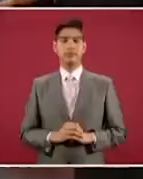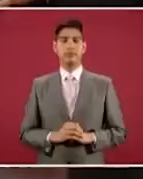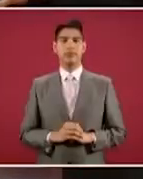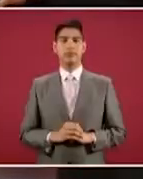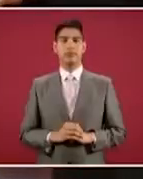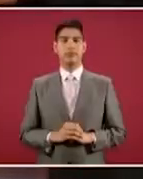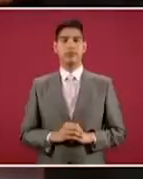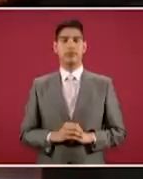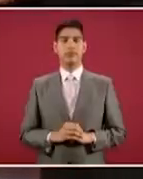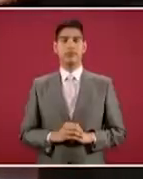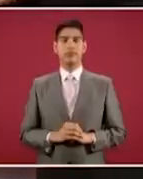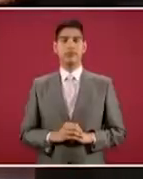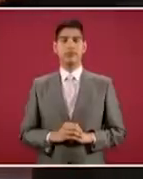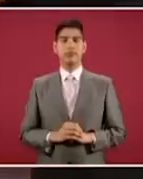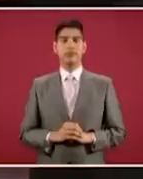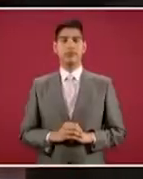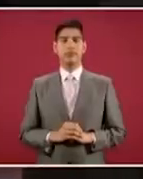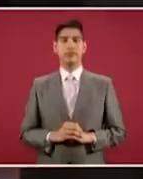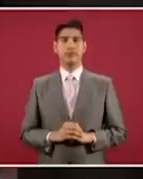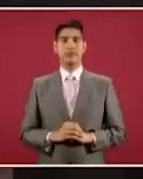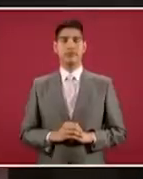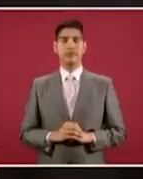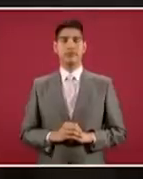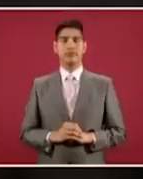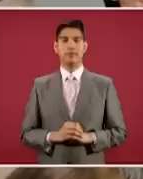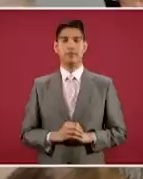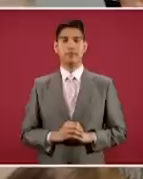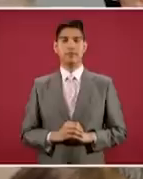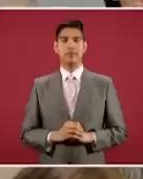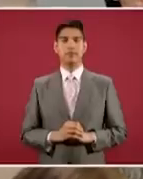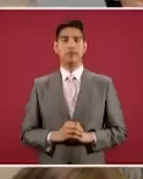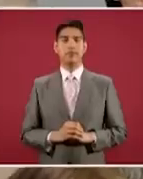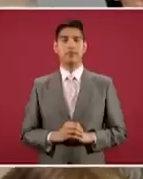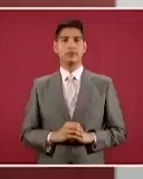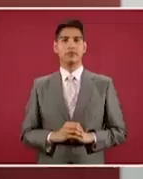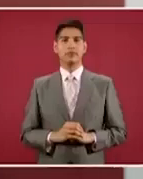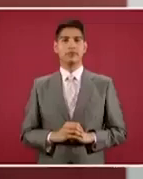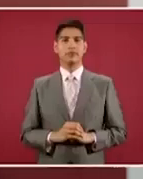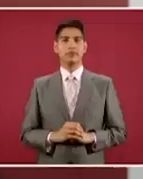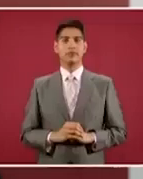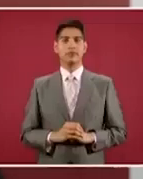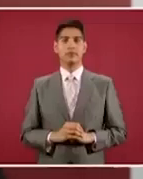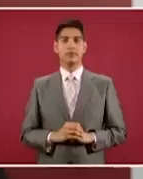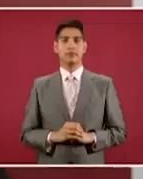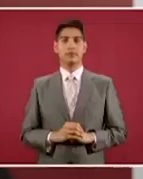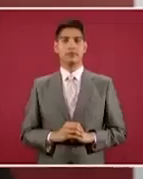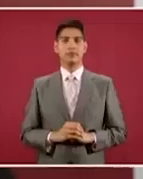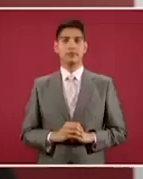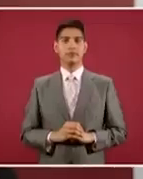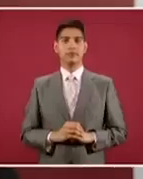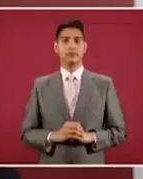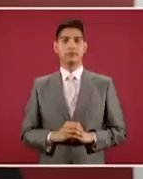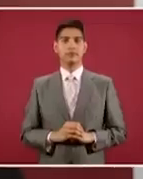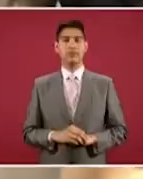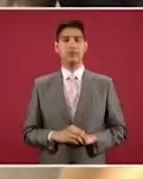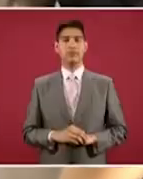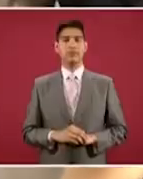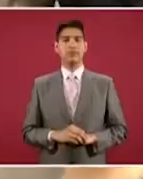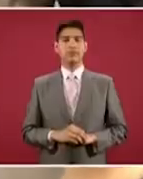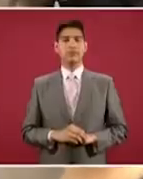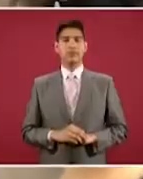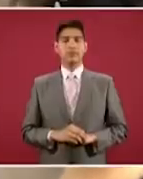galardonados en la categoría de artes y tradiciones populares la bordadora y tejedora carmen vázquez hernández en bellas artes